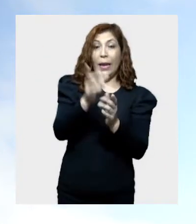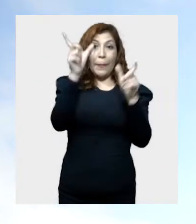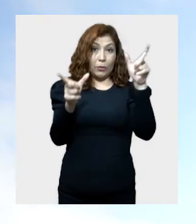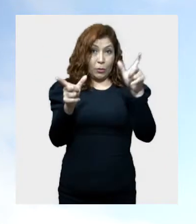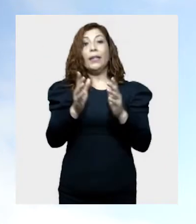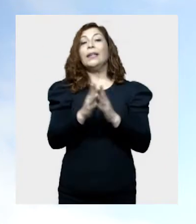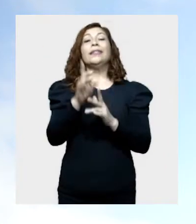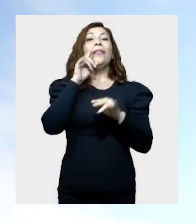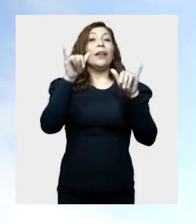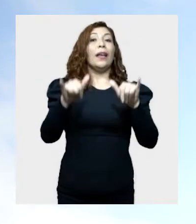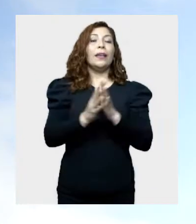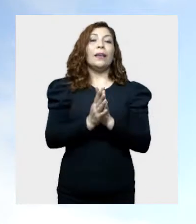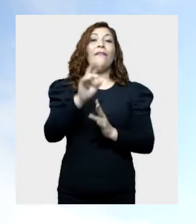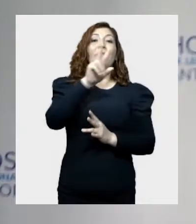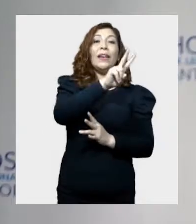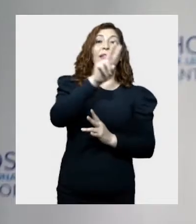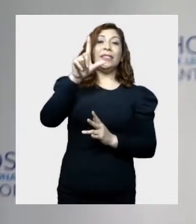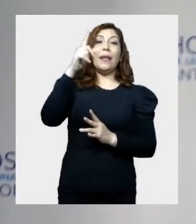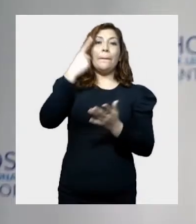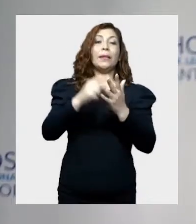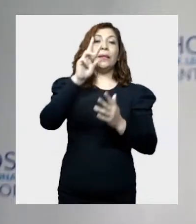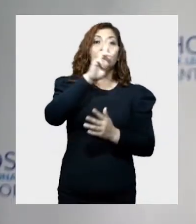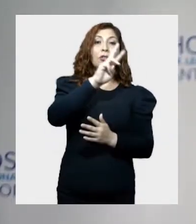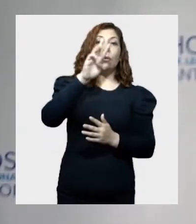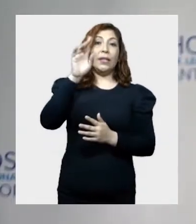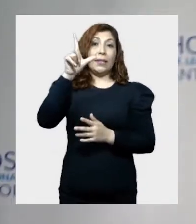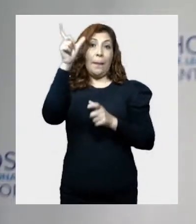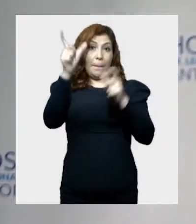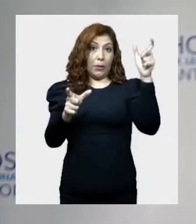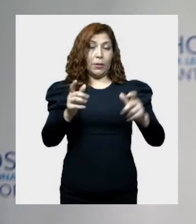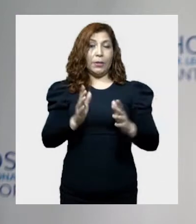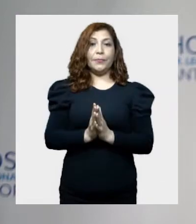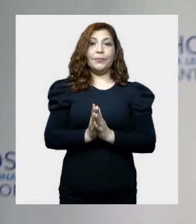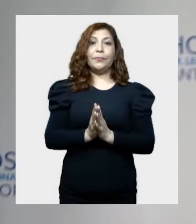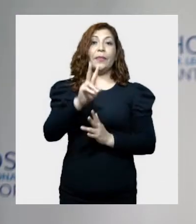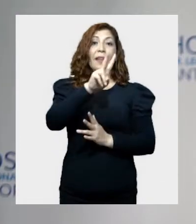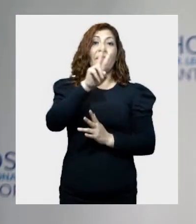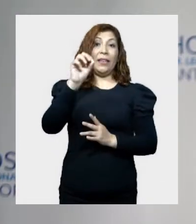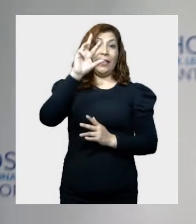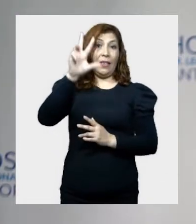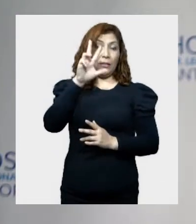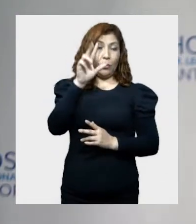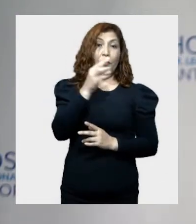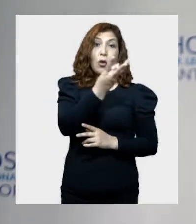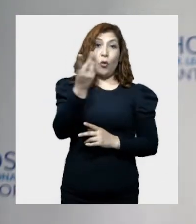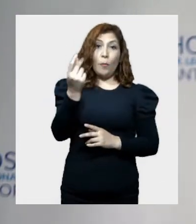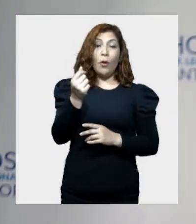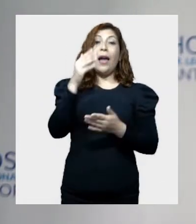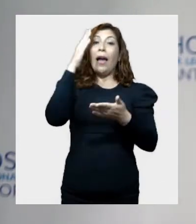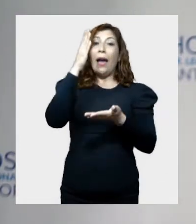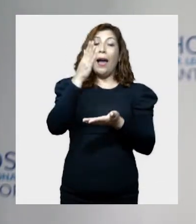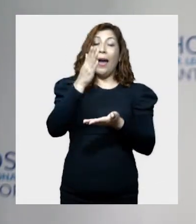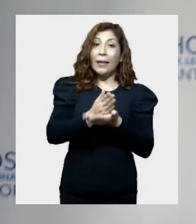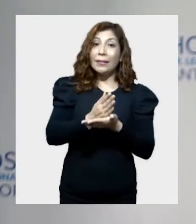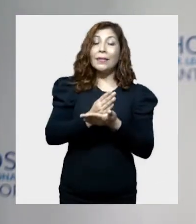esta condición fueron 27.347 usuarios. El 2019, este número alcanzó a